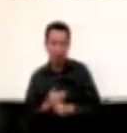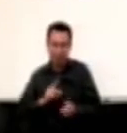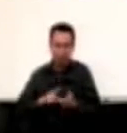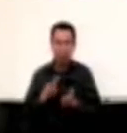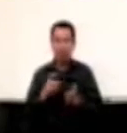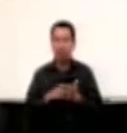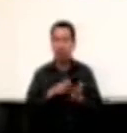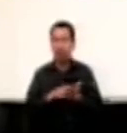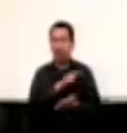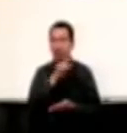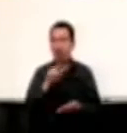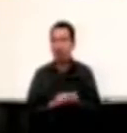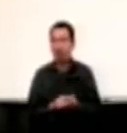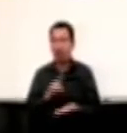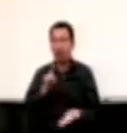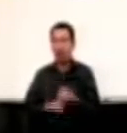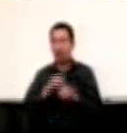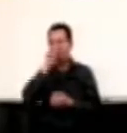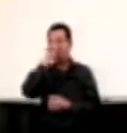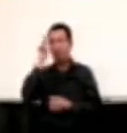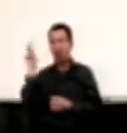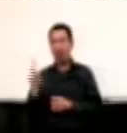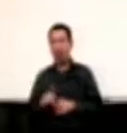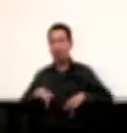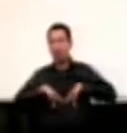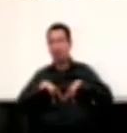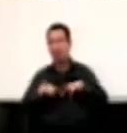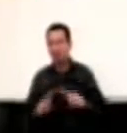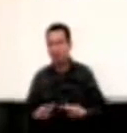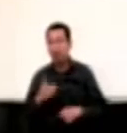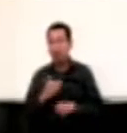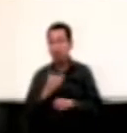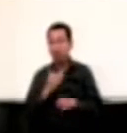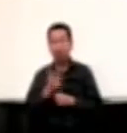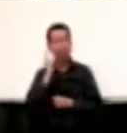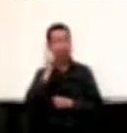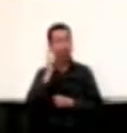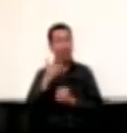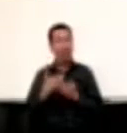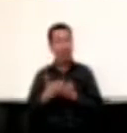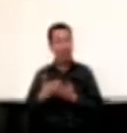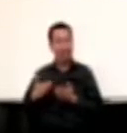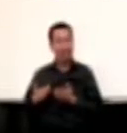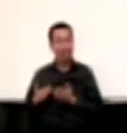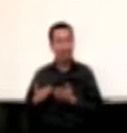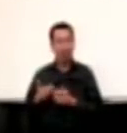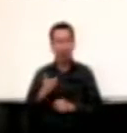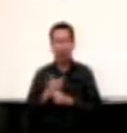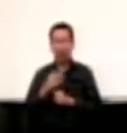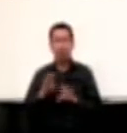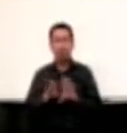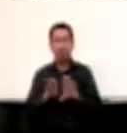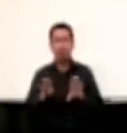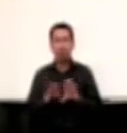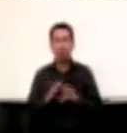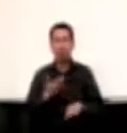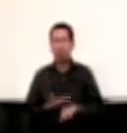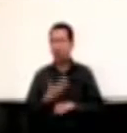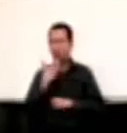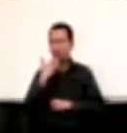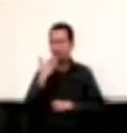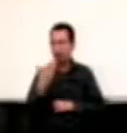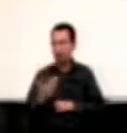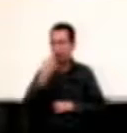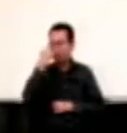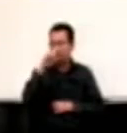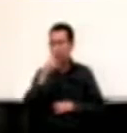aún más, ¿no? Entonces, esa es una cuestión que se pudo haber modificado, que en este momento habría que pensarlo muy bien si nos